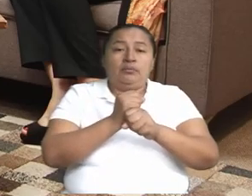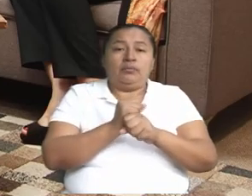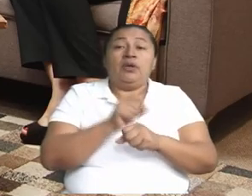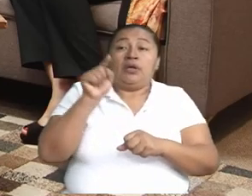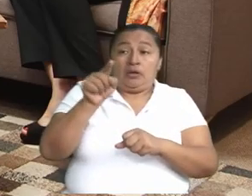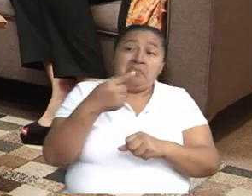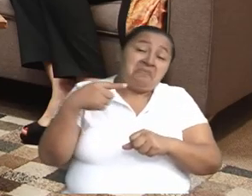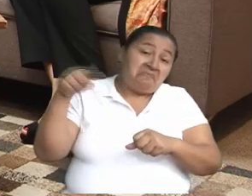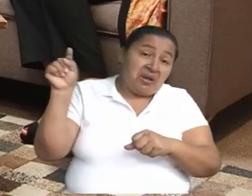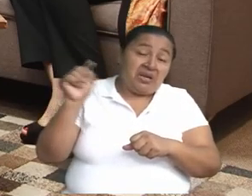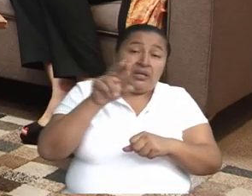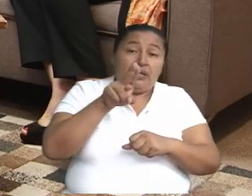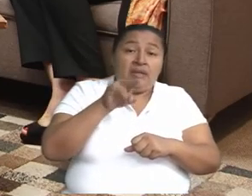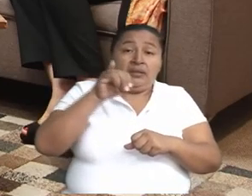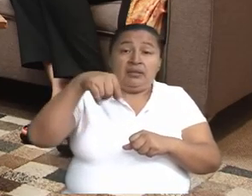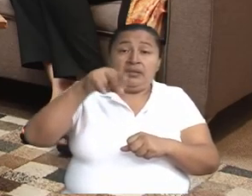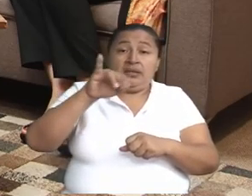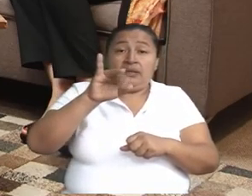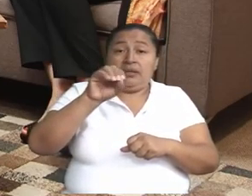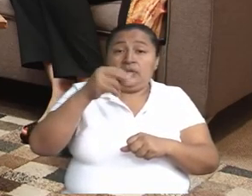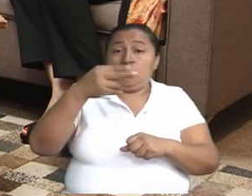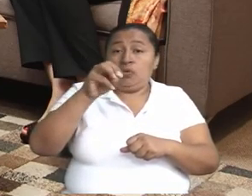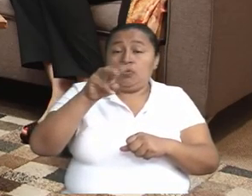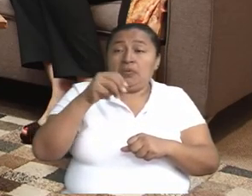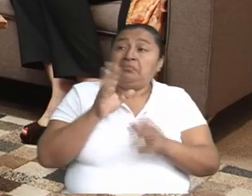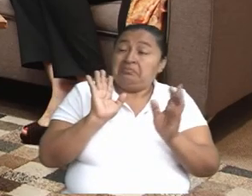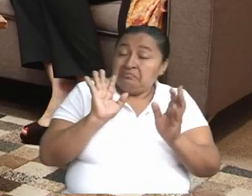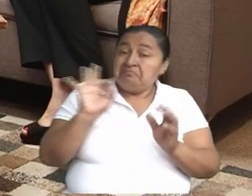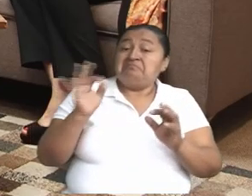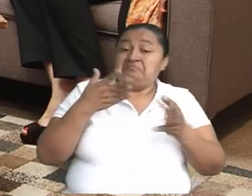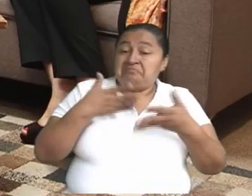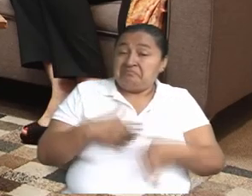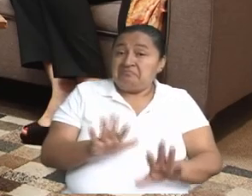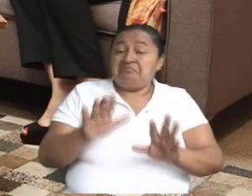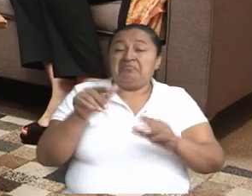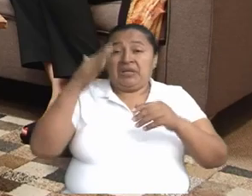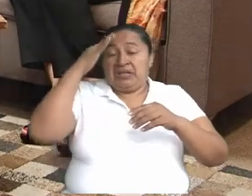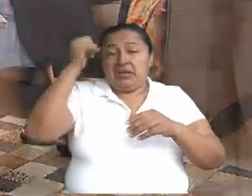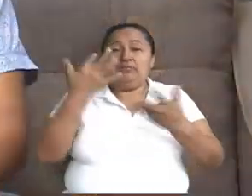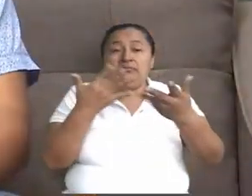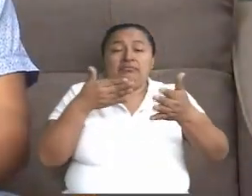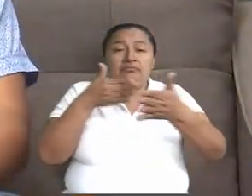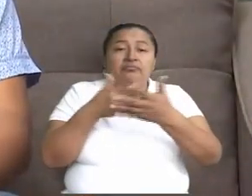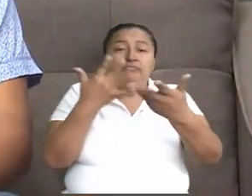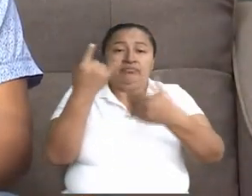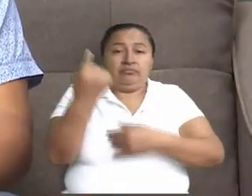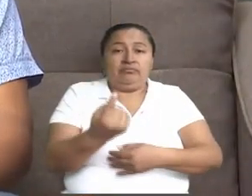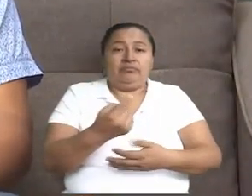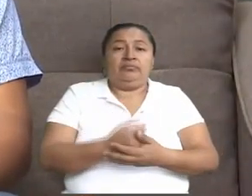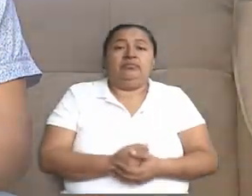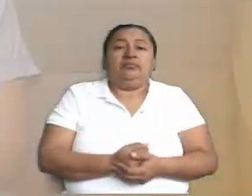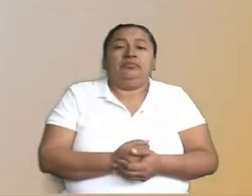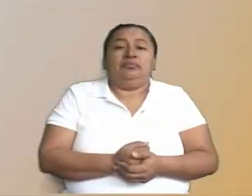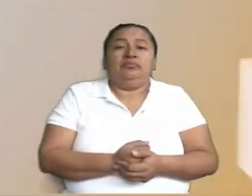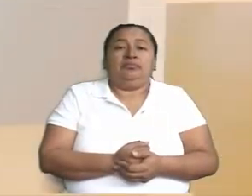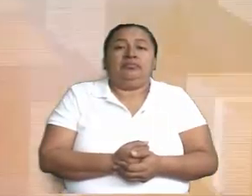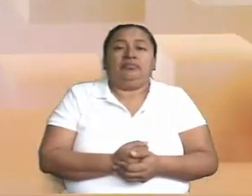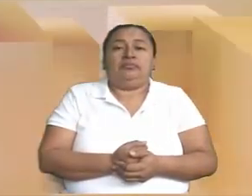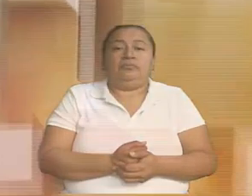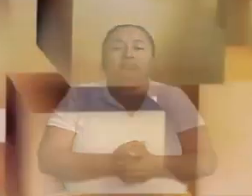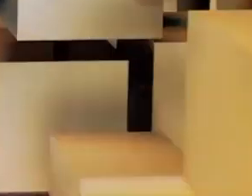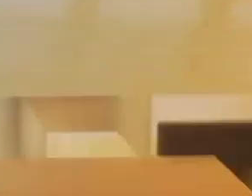Iquenomo. Directamente. Ok, la cuna del general. Tenemos que hacer una pausa y ya volvemos.